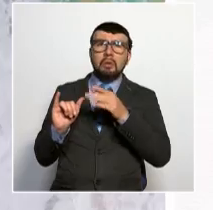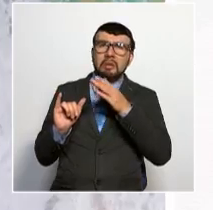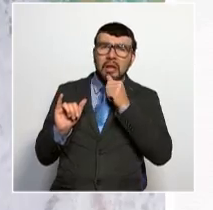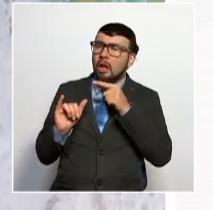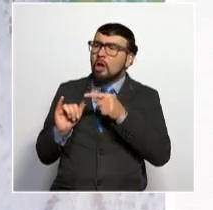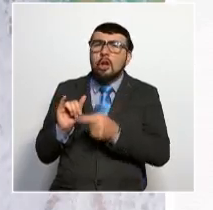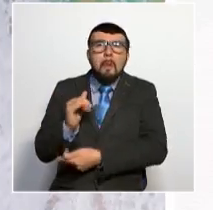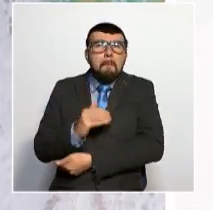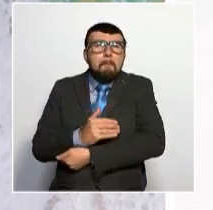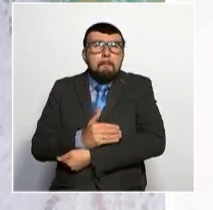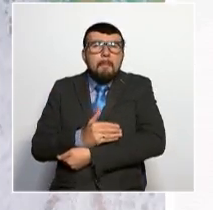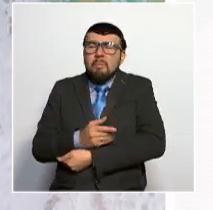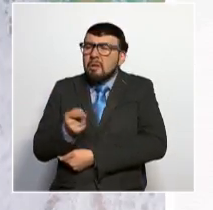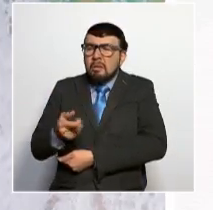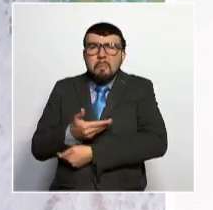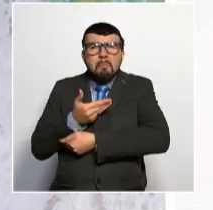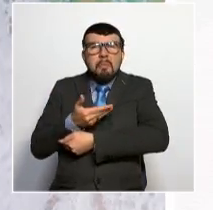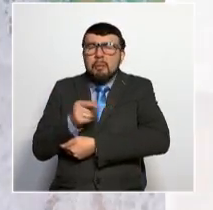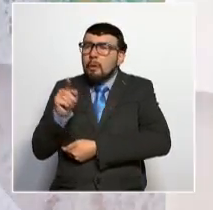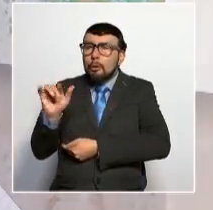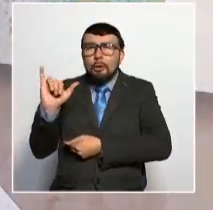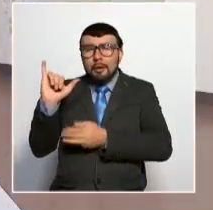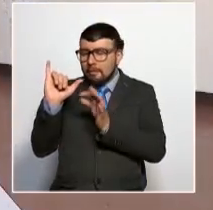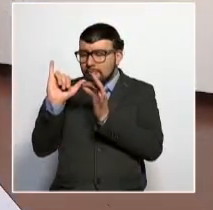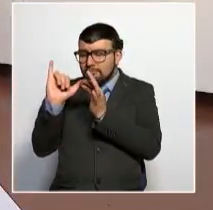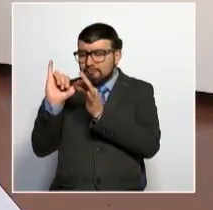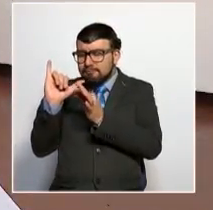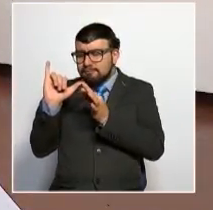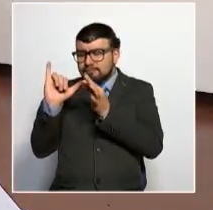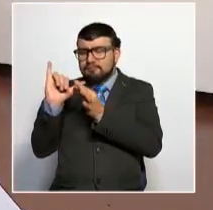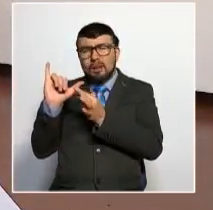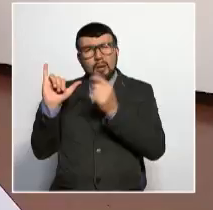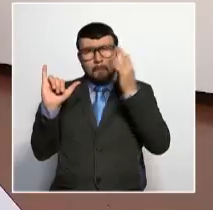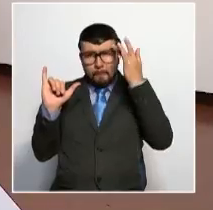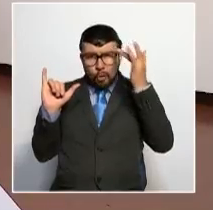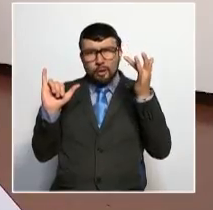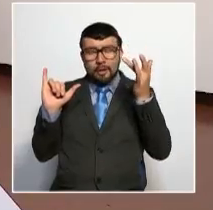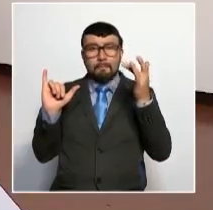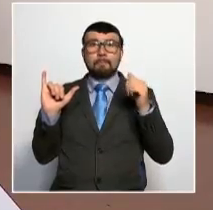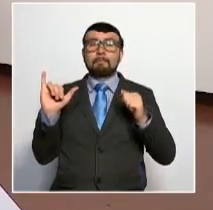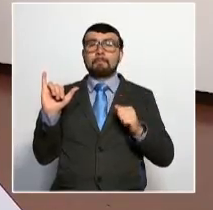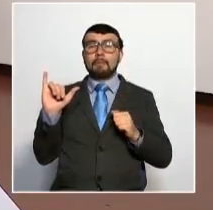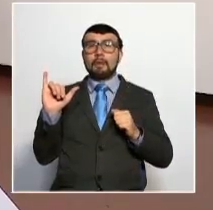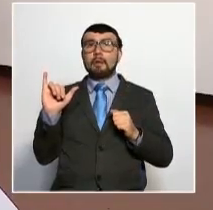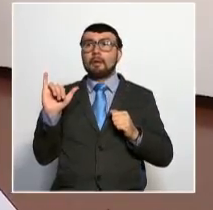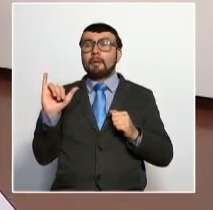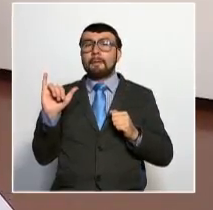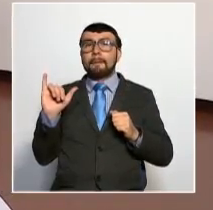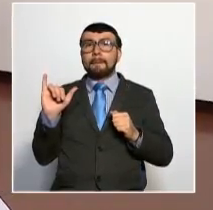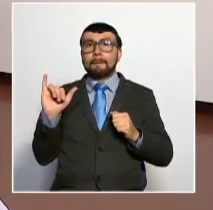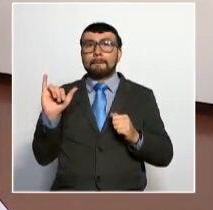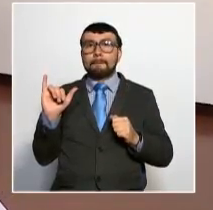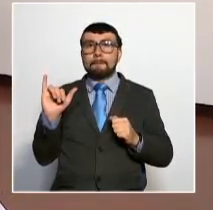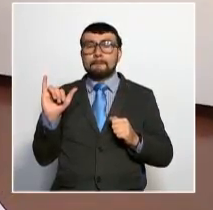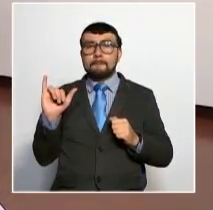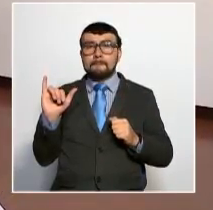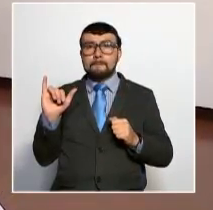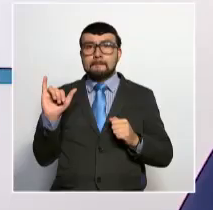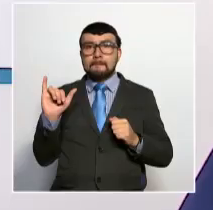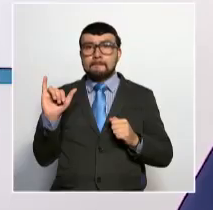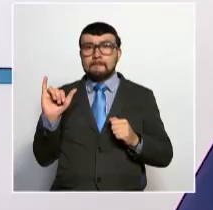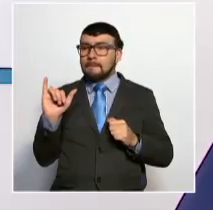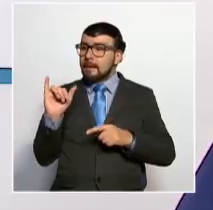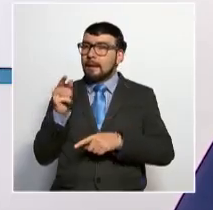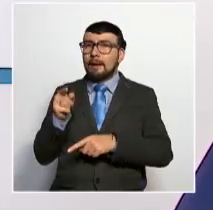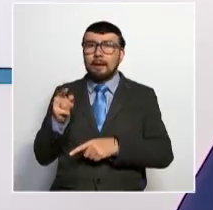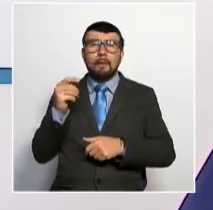un bebecito. Ahí hay un bebecito, porque sucede que en el bebecito sí. Se dio un embarazo